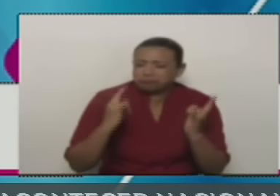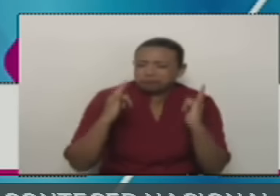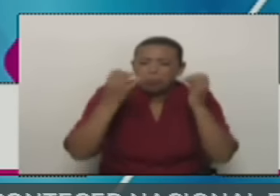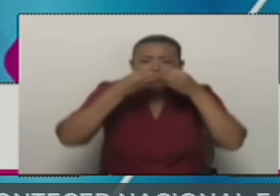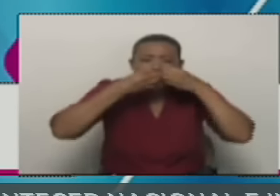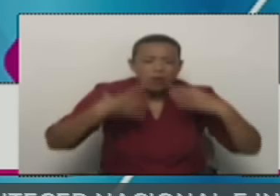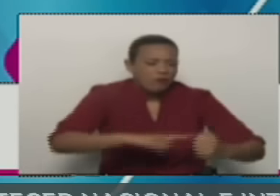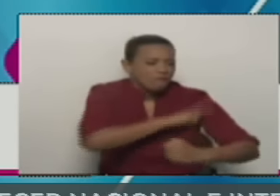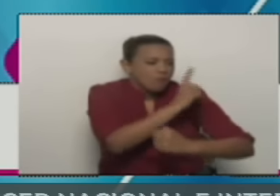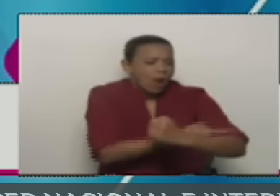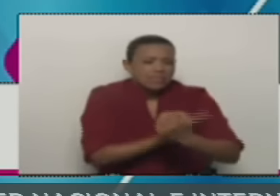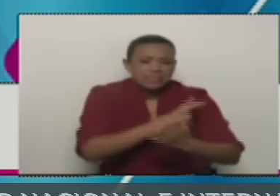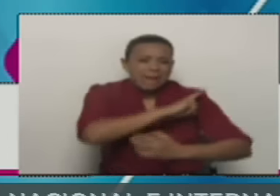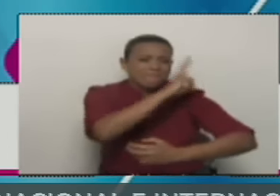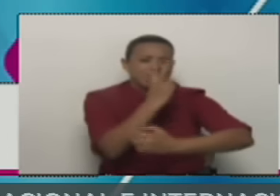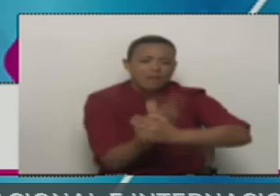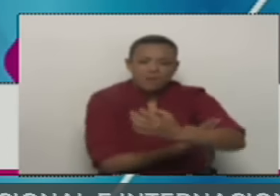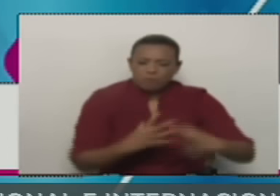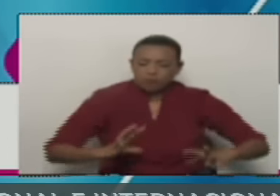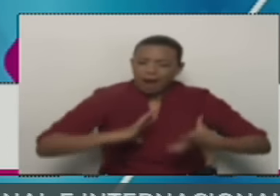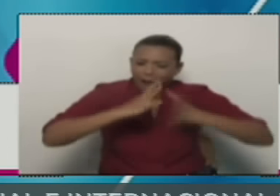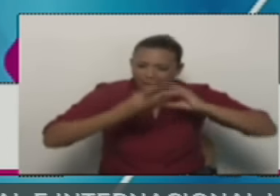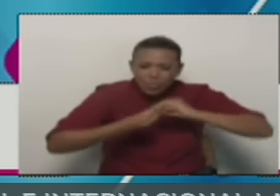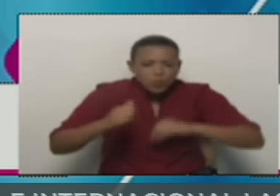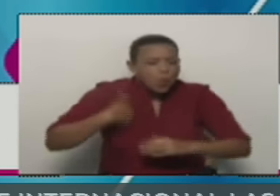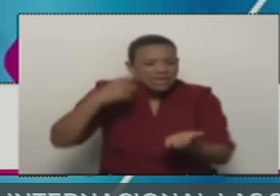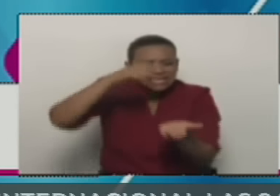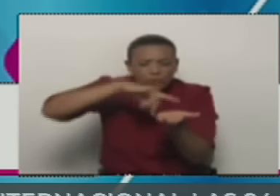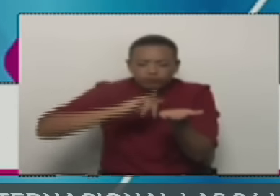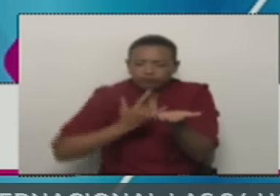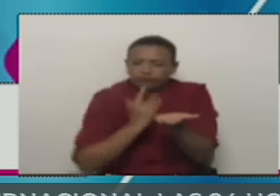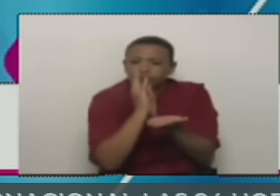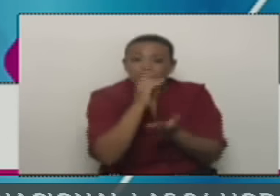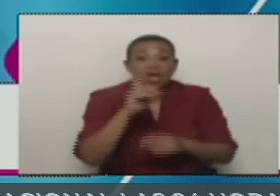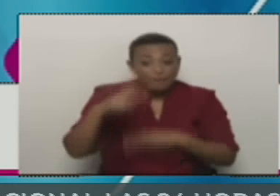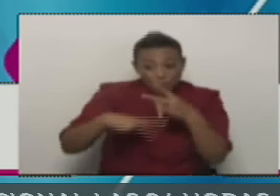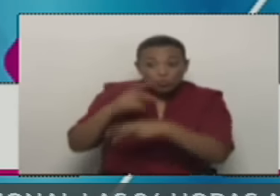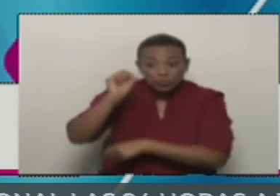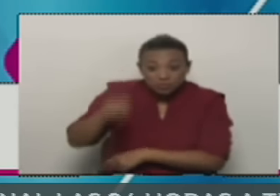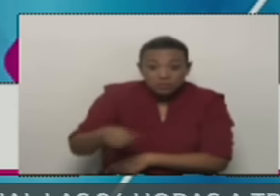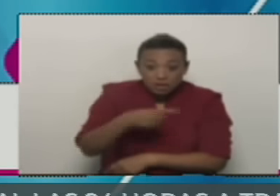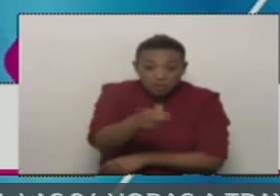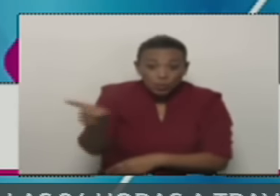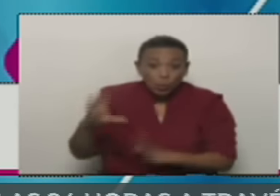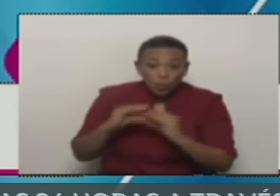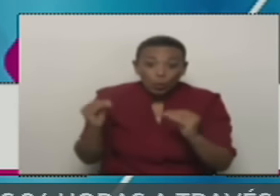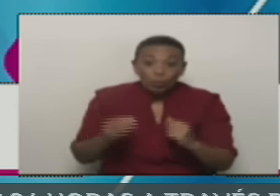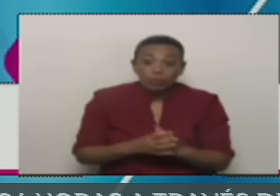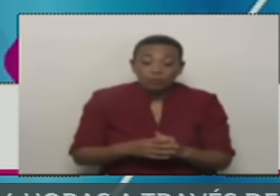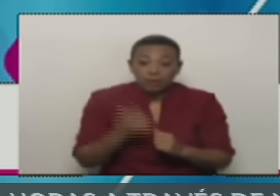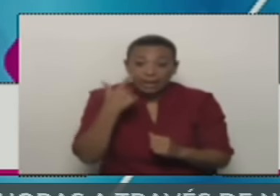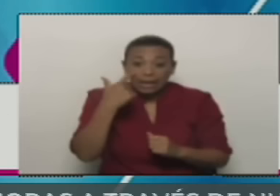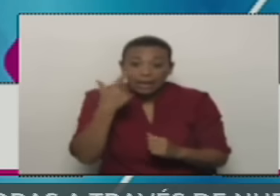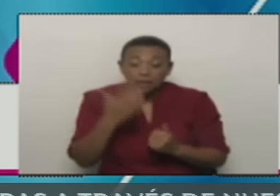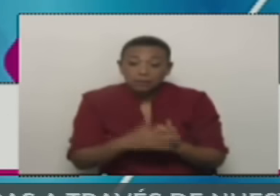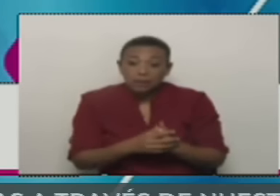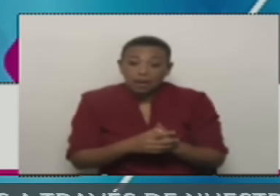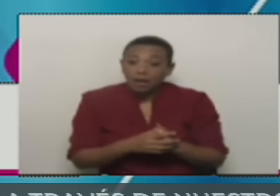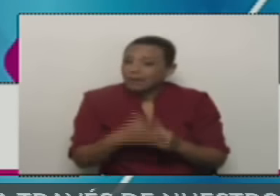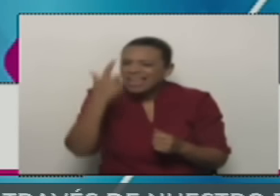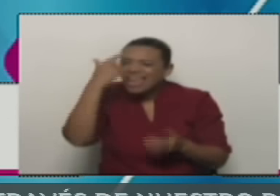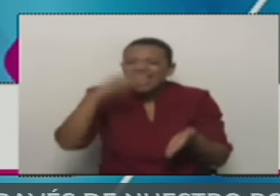el índice pluviométrico es apto para cualquier tipo. ¿Y producen esto? Yo no veo bien, estoy ya medio cerca. ¿A que ustedes no